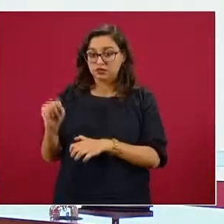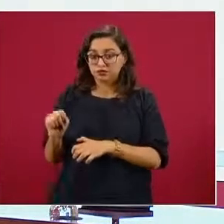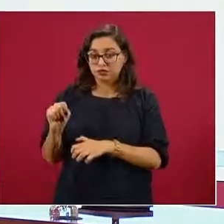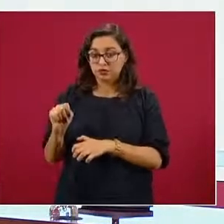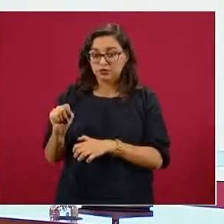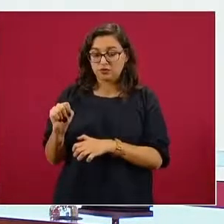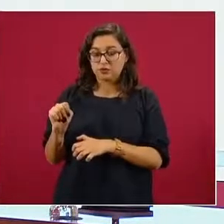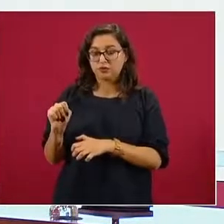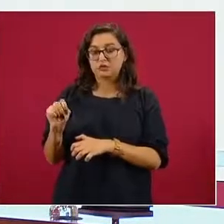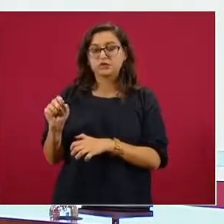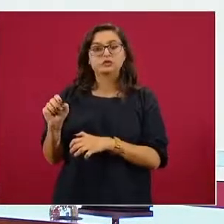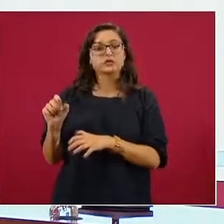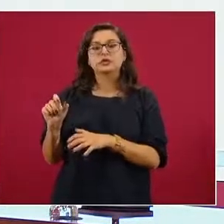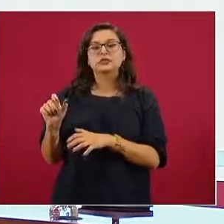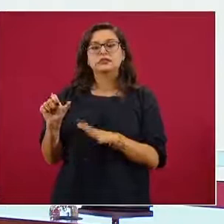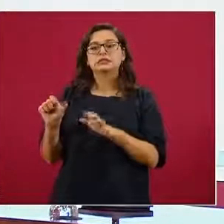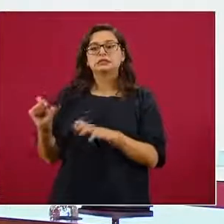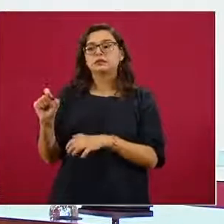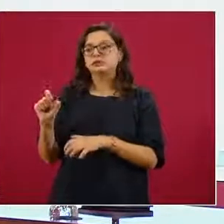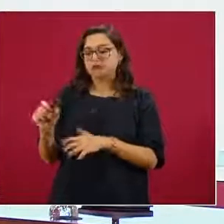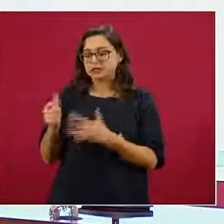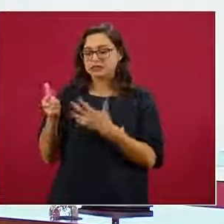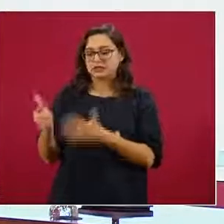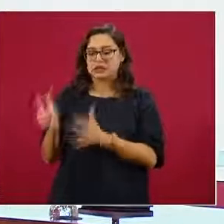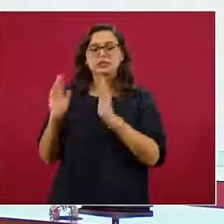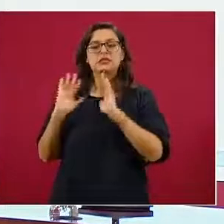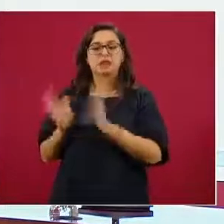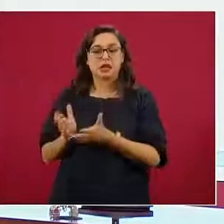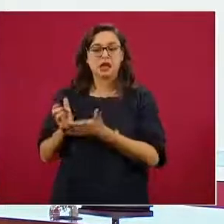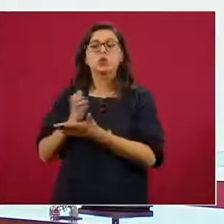627,584 personas se estima que se recuperaron,